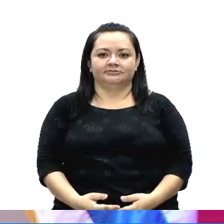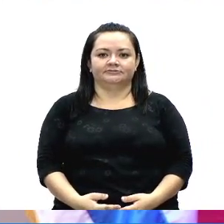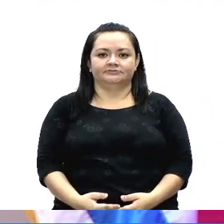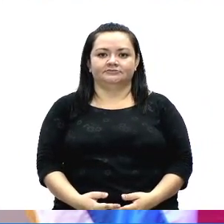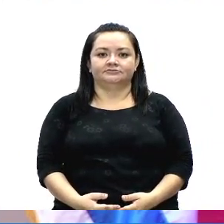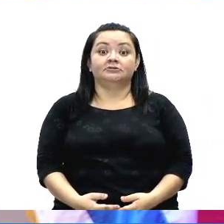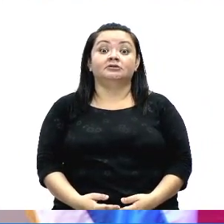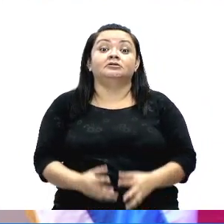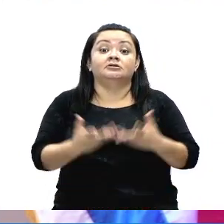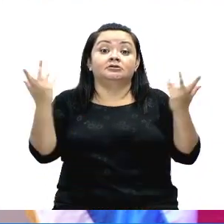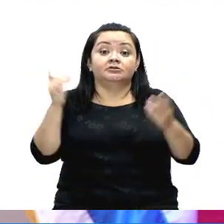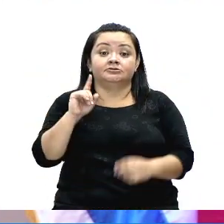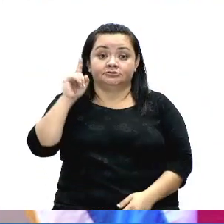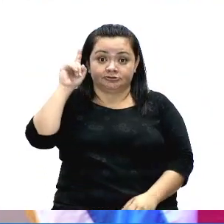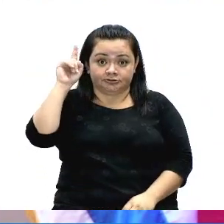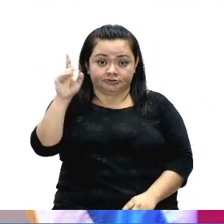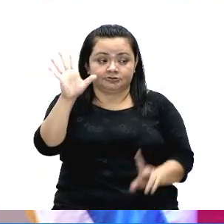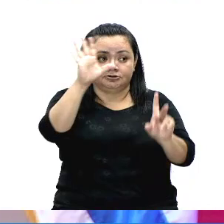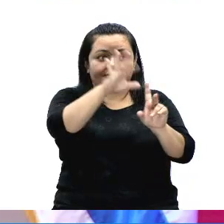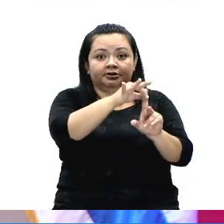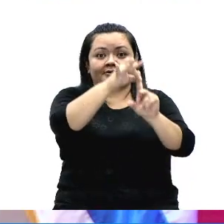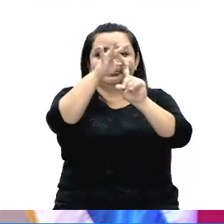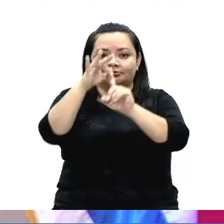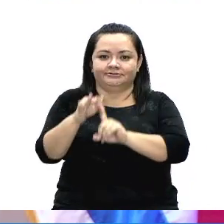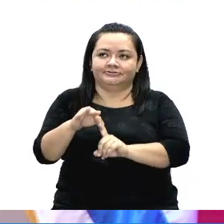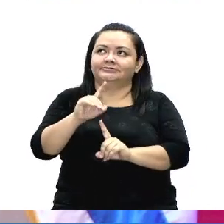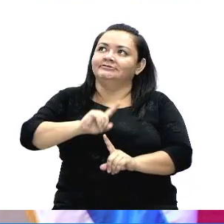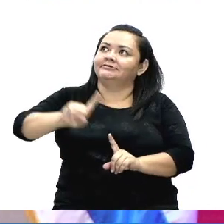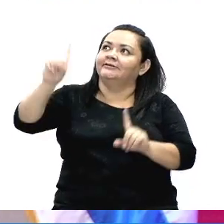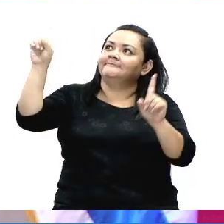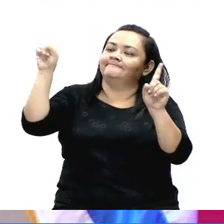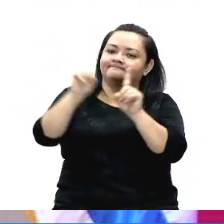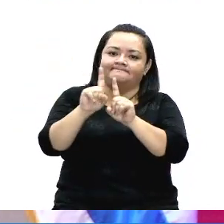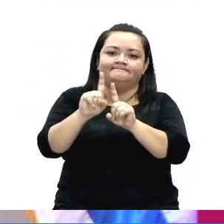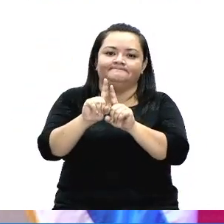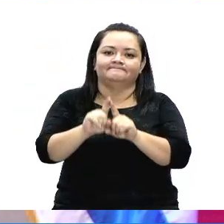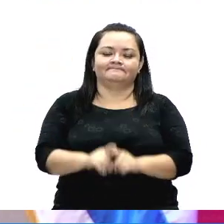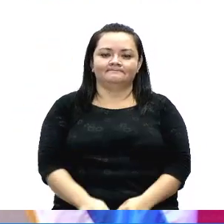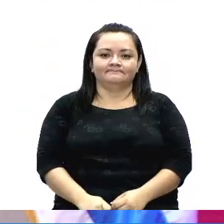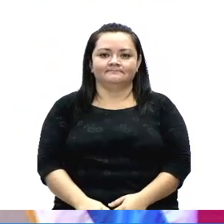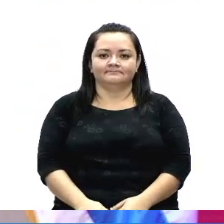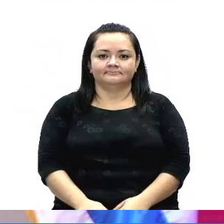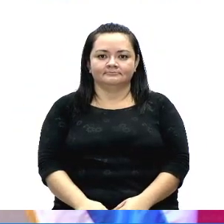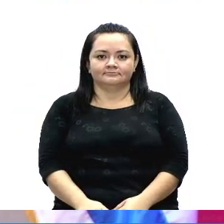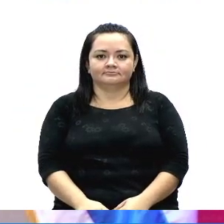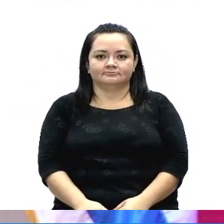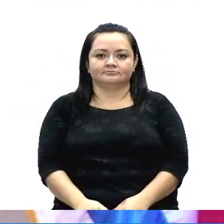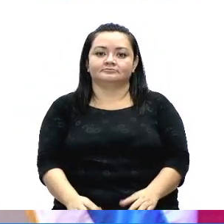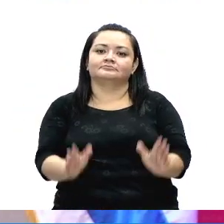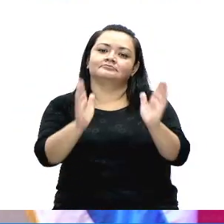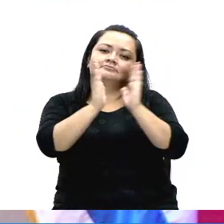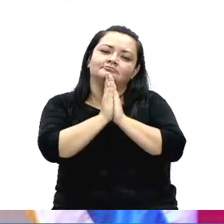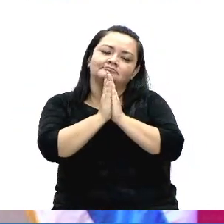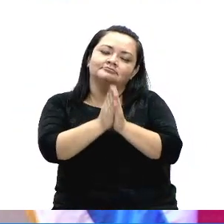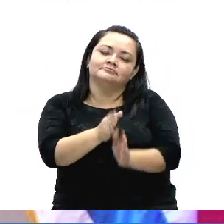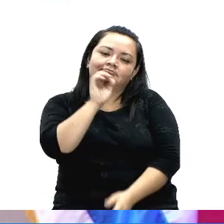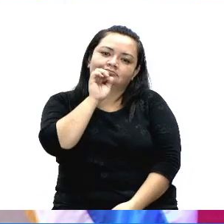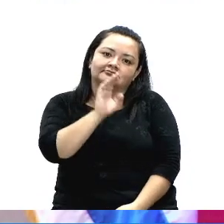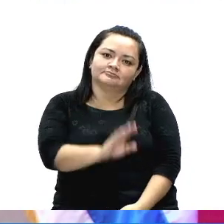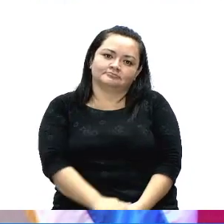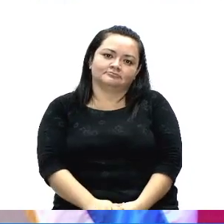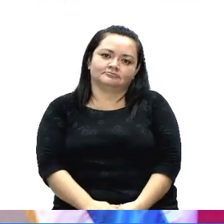porque dios te ha traído para él y perdón por lo que voy a decir